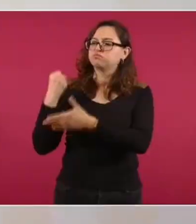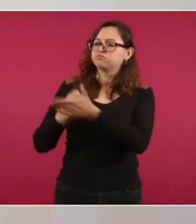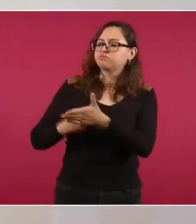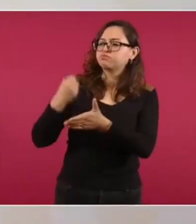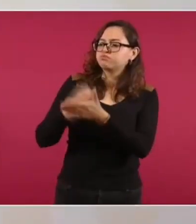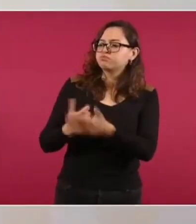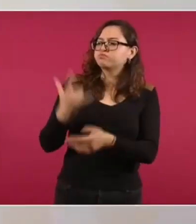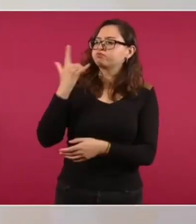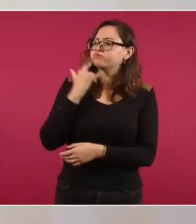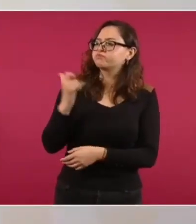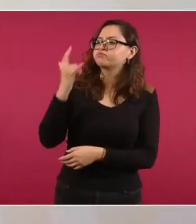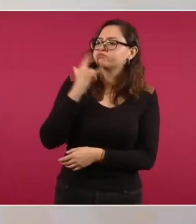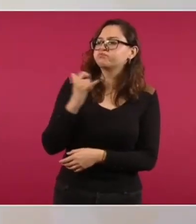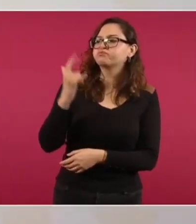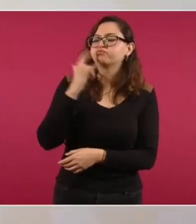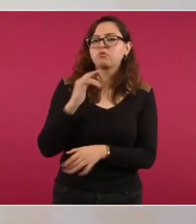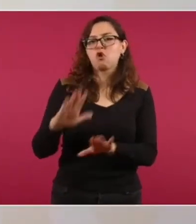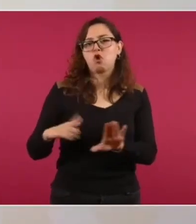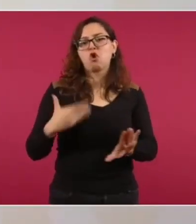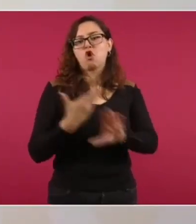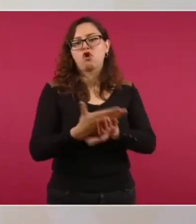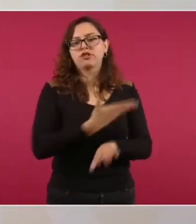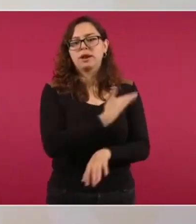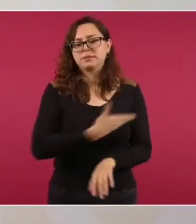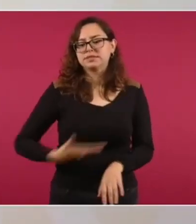el régimen de Salinas.